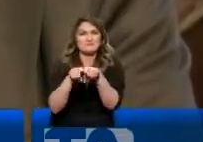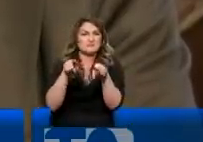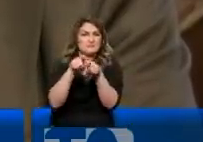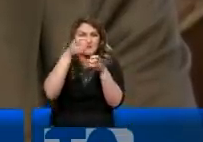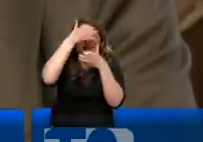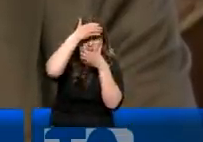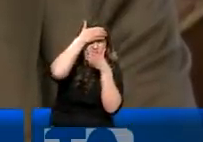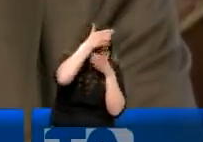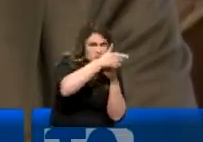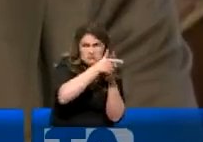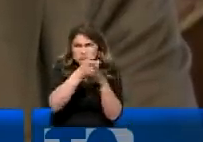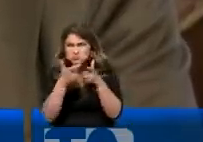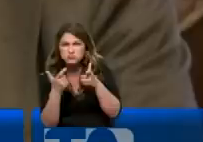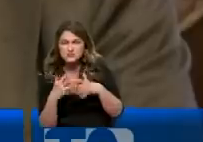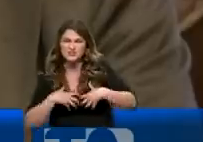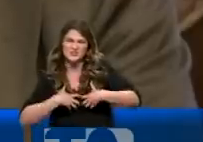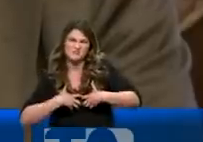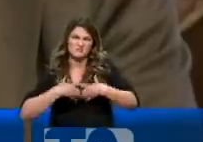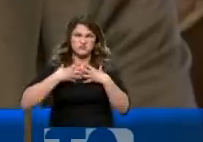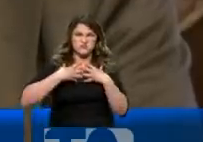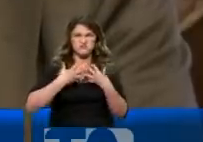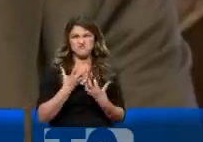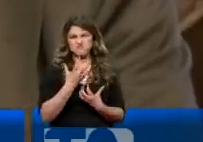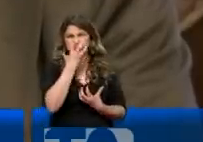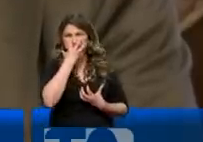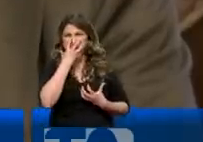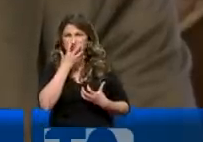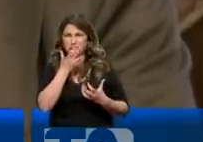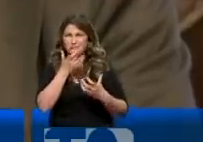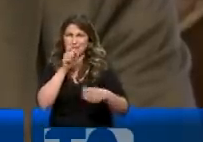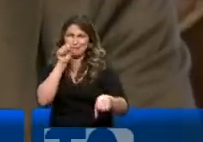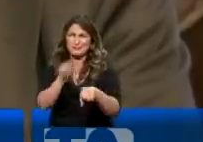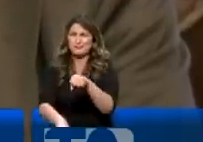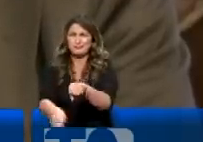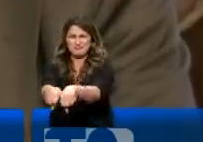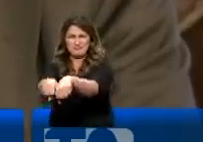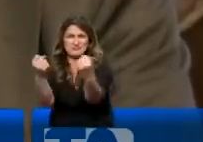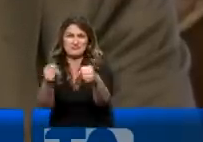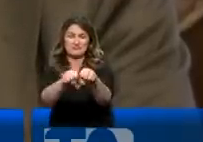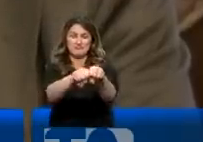un odio que se veía ante ciertas instituciones o ciertos